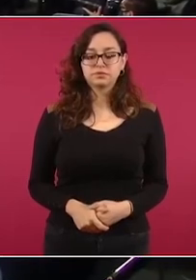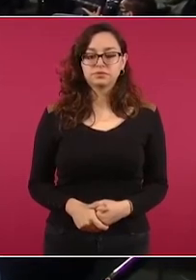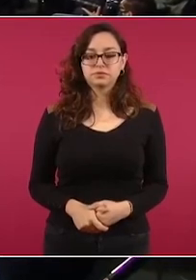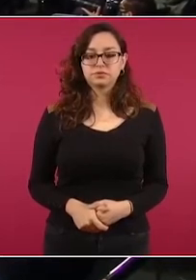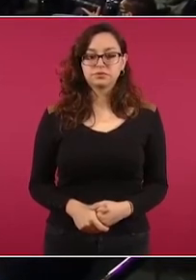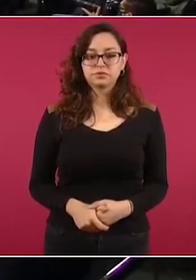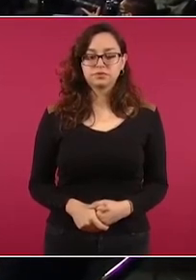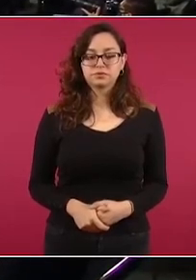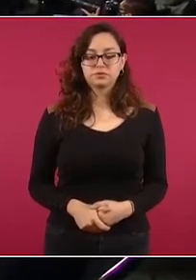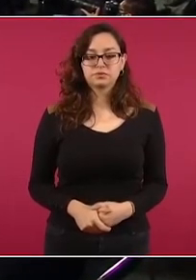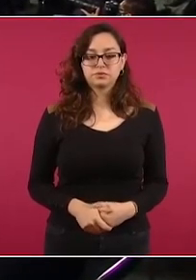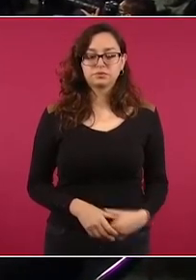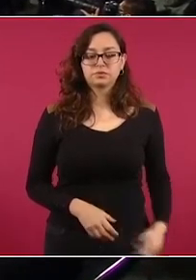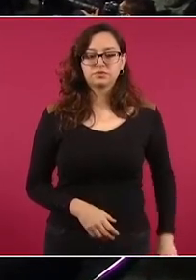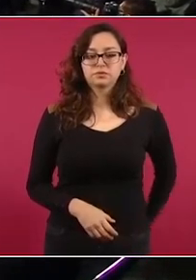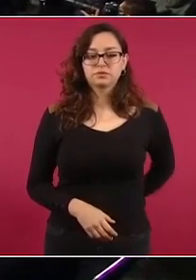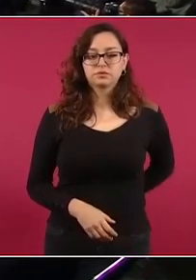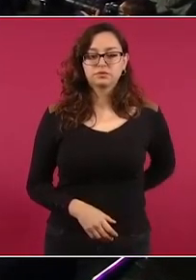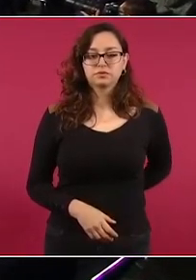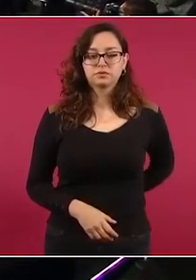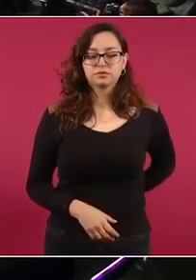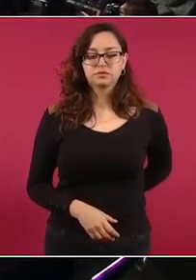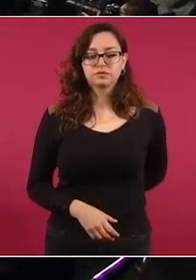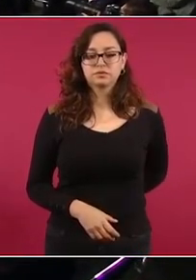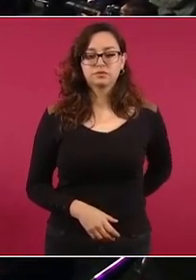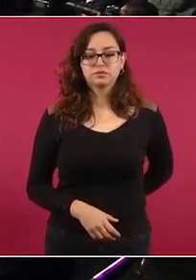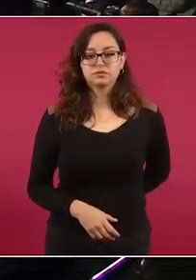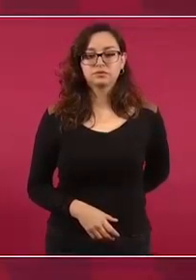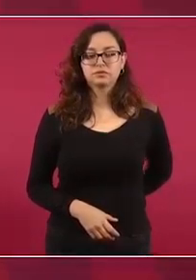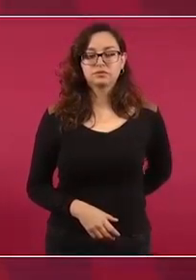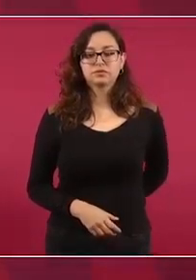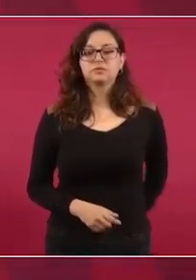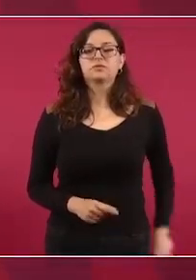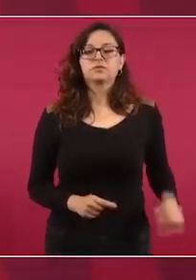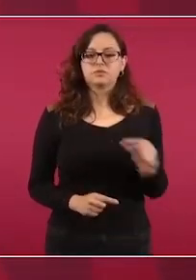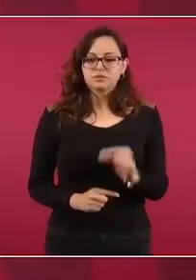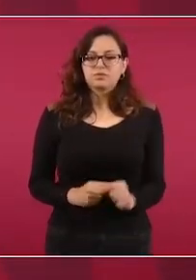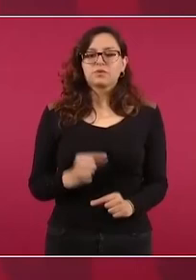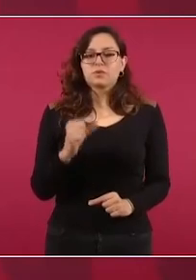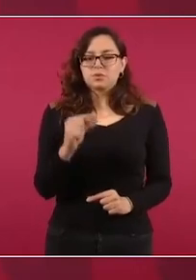Ah, ya, no, pues vamos poco a poco, no. No,